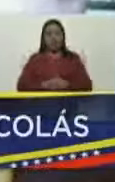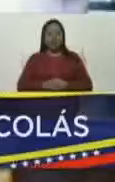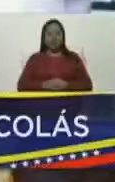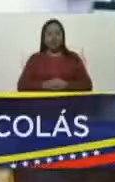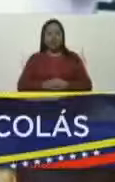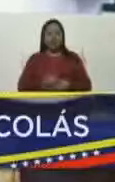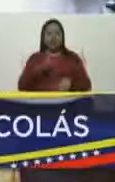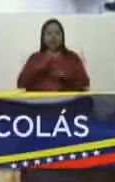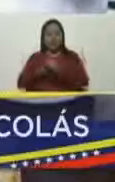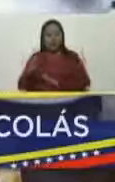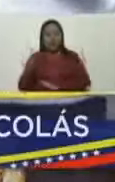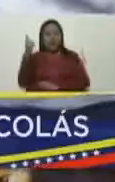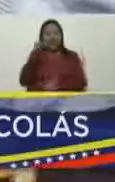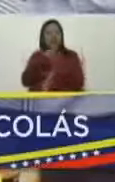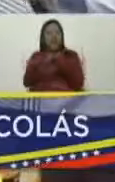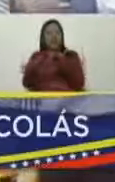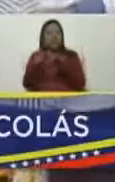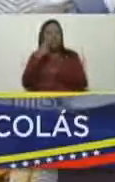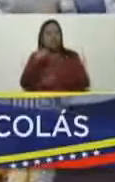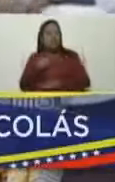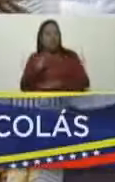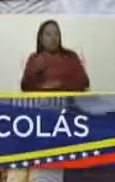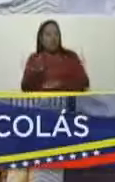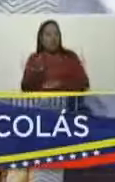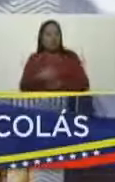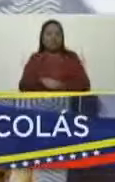Porque el primer viaje es gratis, me dijo él.